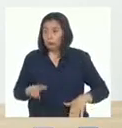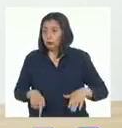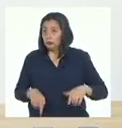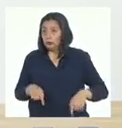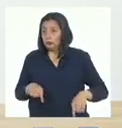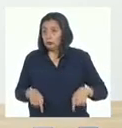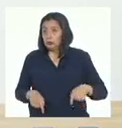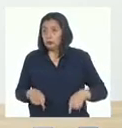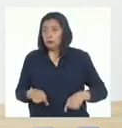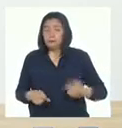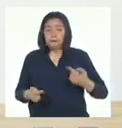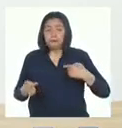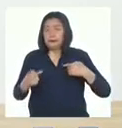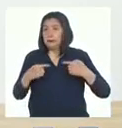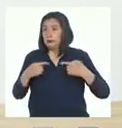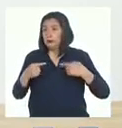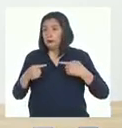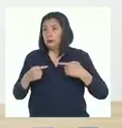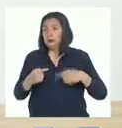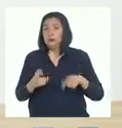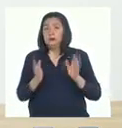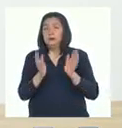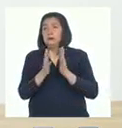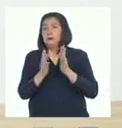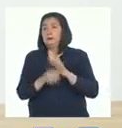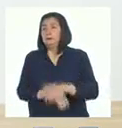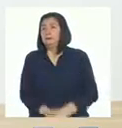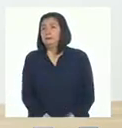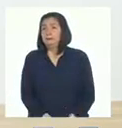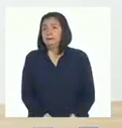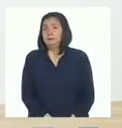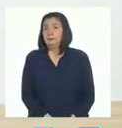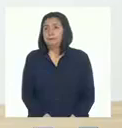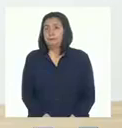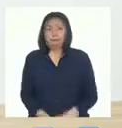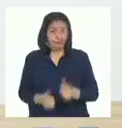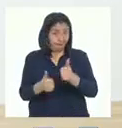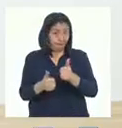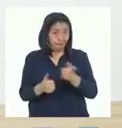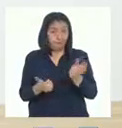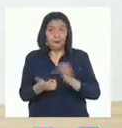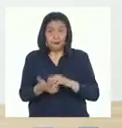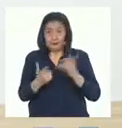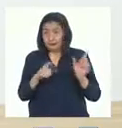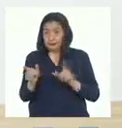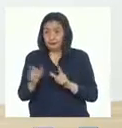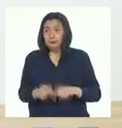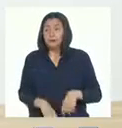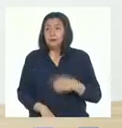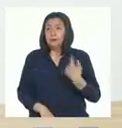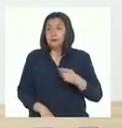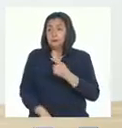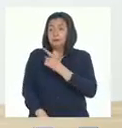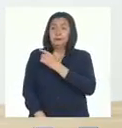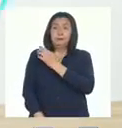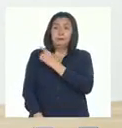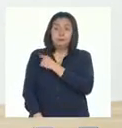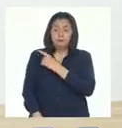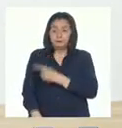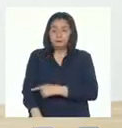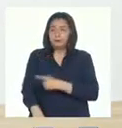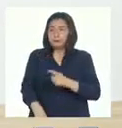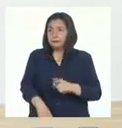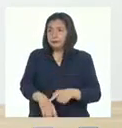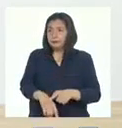muslos, pecho y palmas. Ja. ¿Ves? ¿Listos? Va. Hombro,